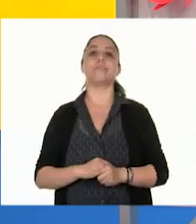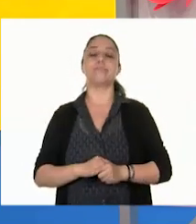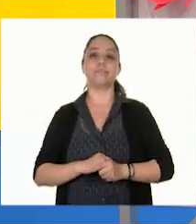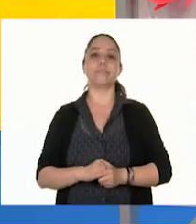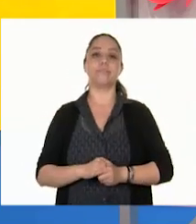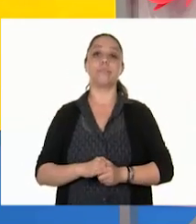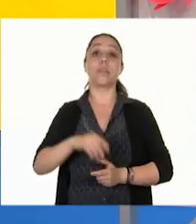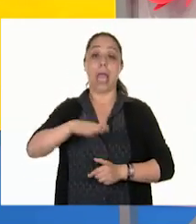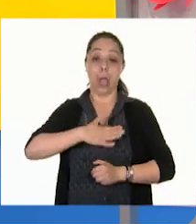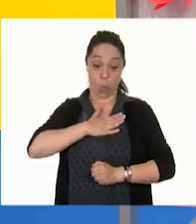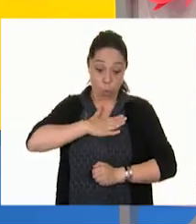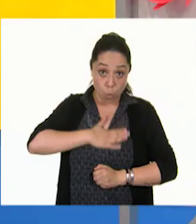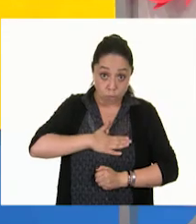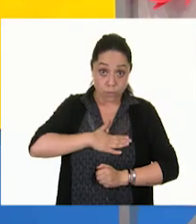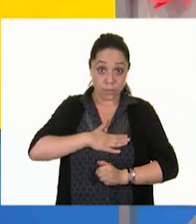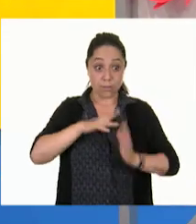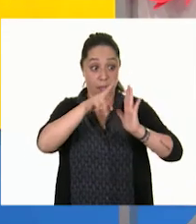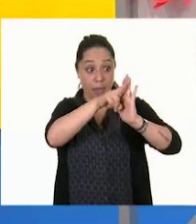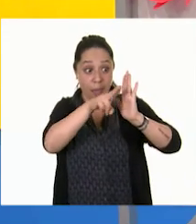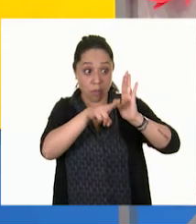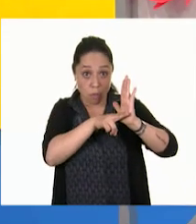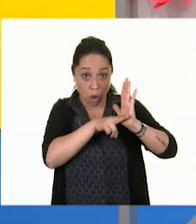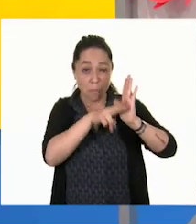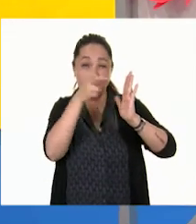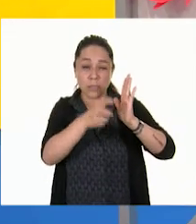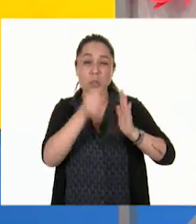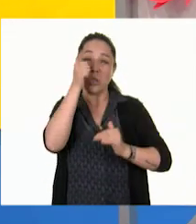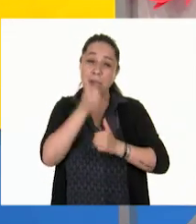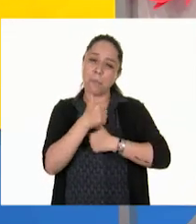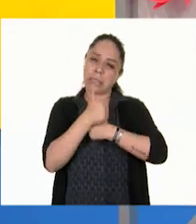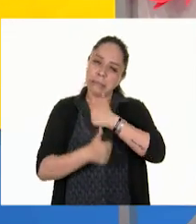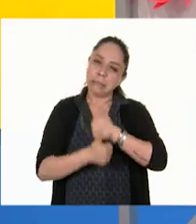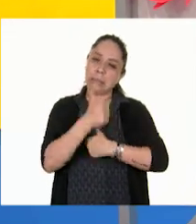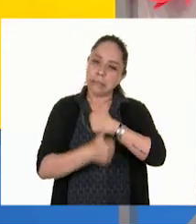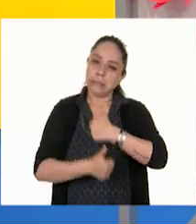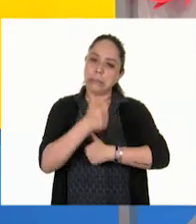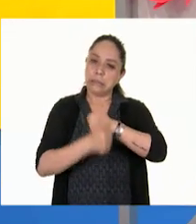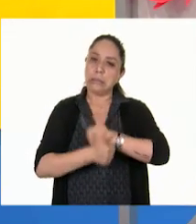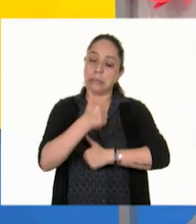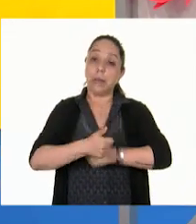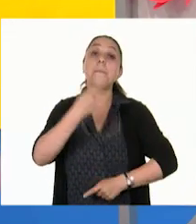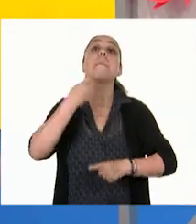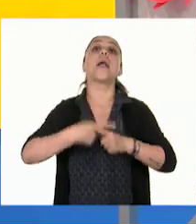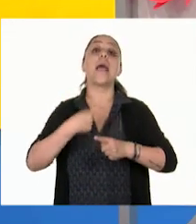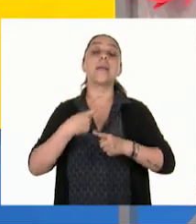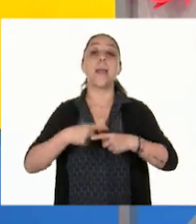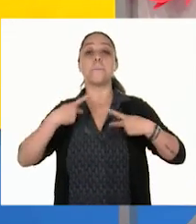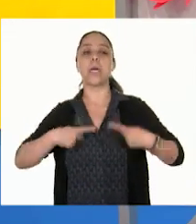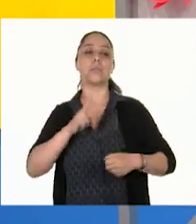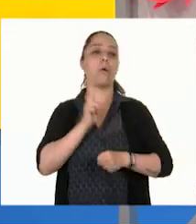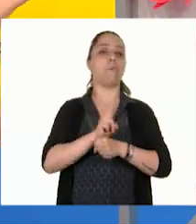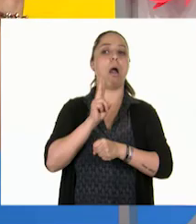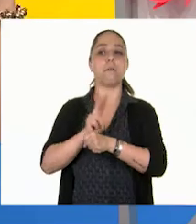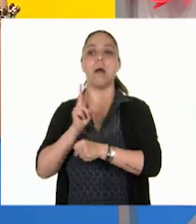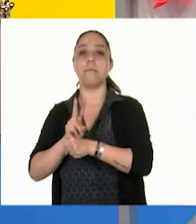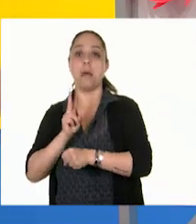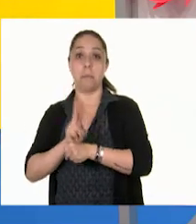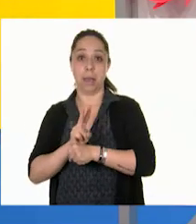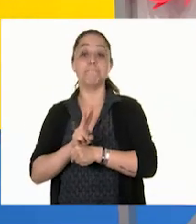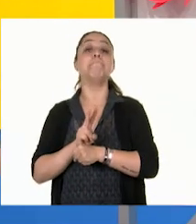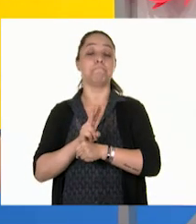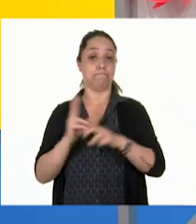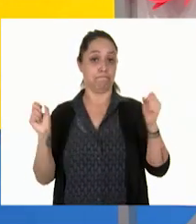aplicación justa de las normas es un reto permanente para quienes cuidan su cumplimiento. ¡Hasta